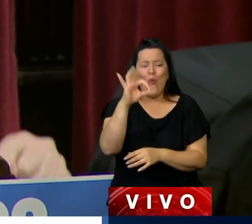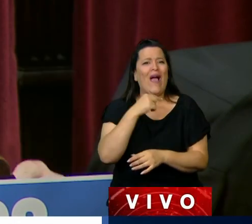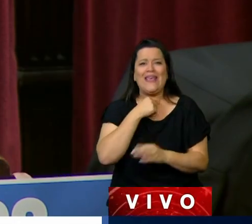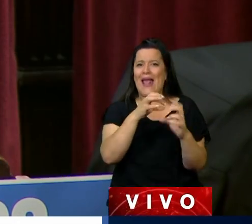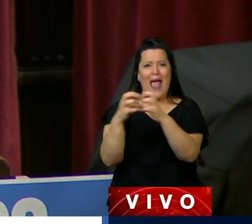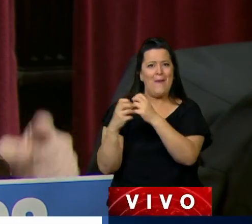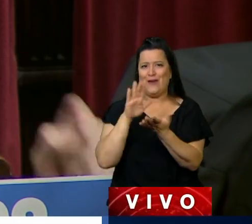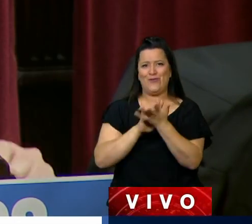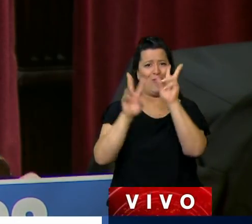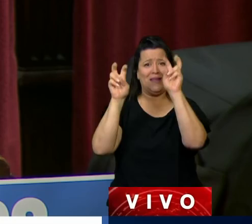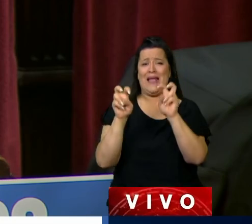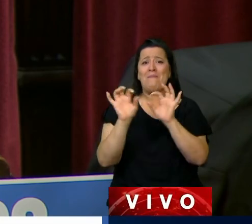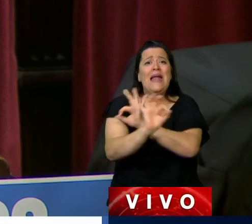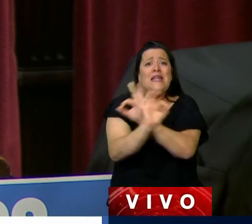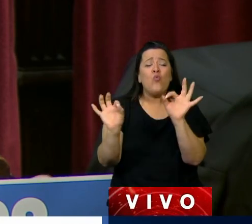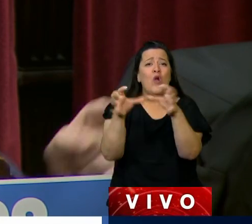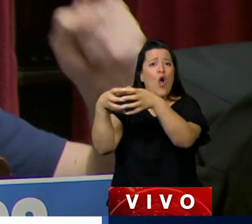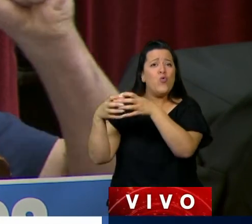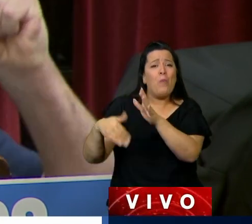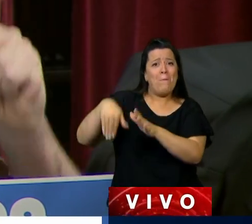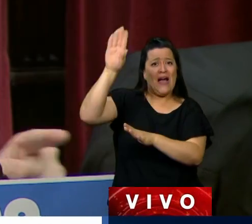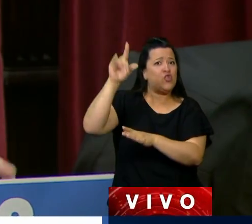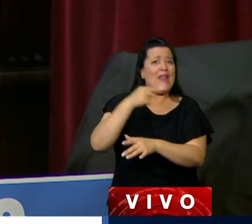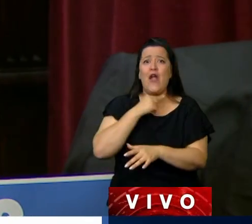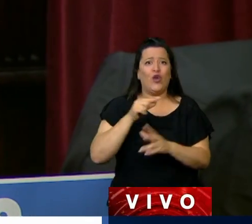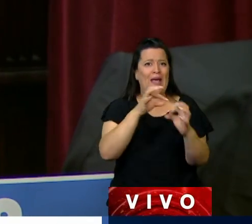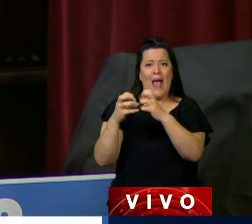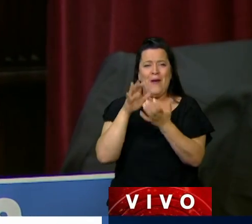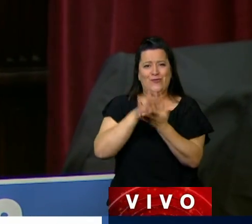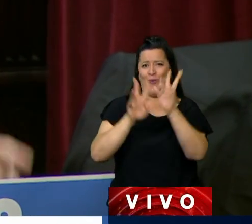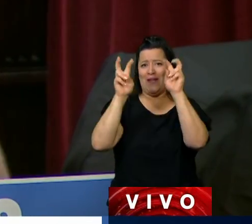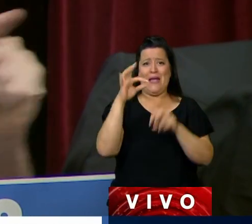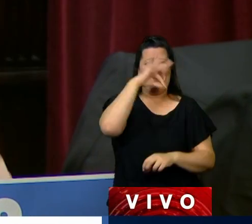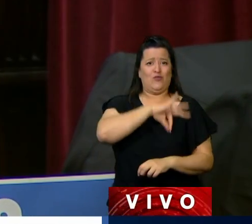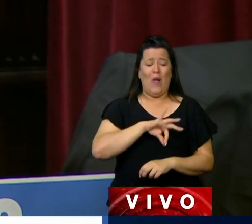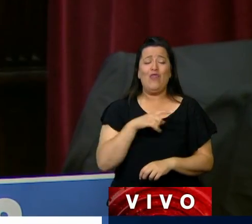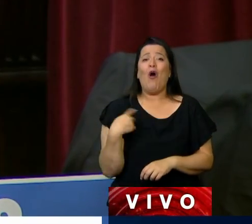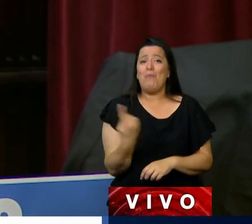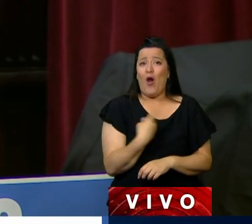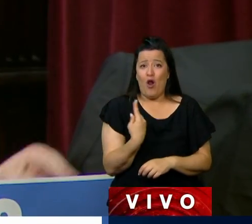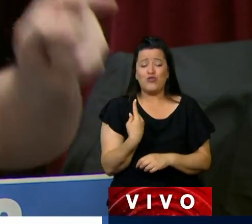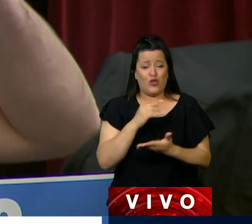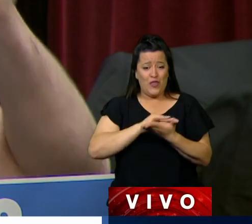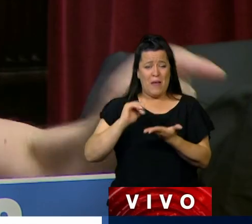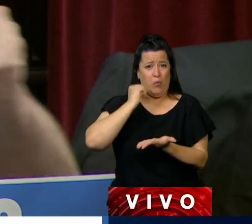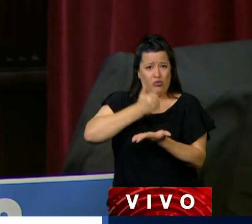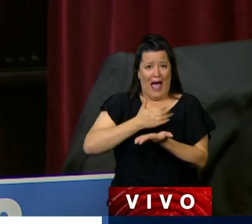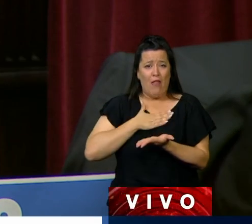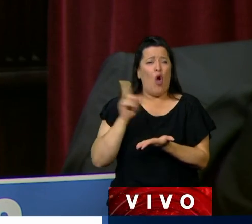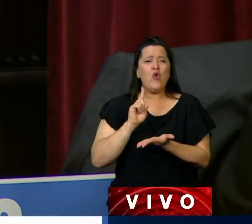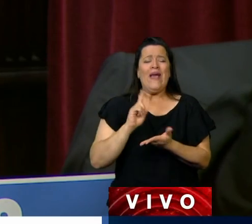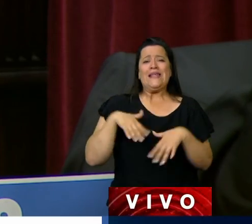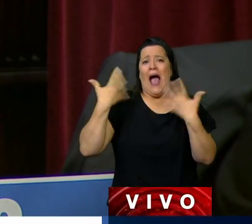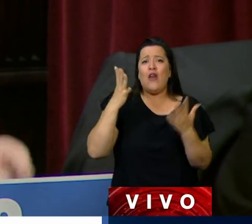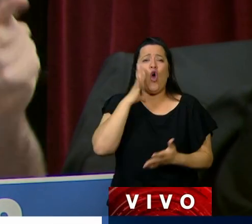ninguna de las mayorías en esta Cámara, porque para nosotros ser diputado o diputado de la Nación no tiene que ser un